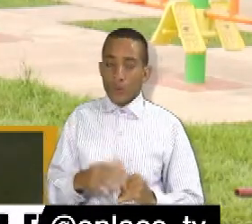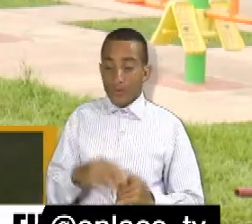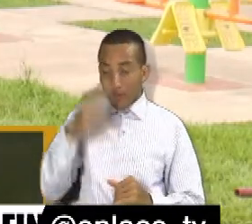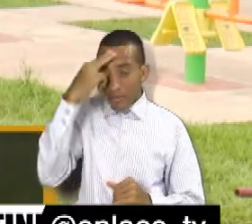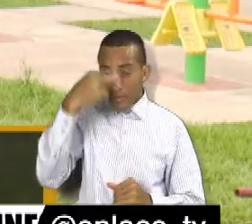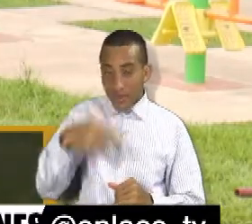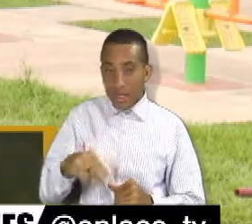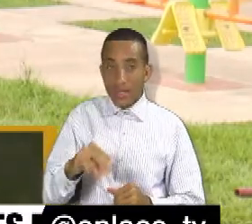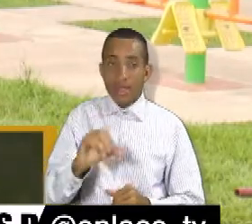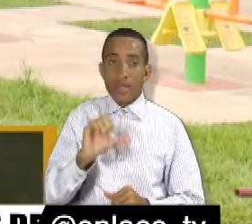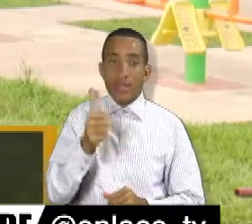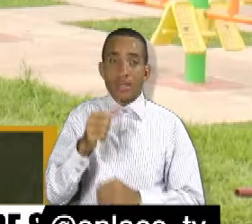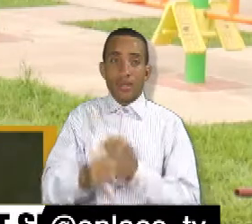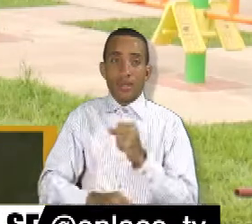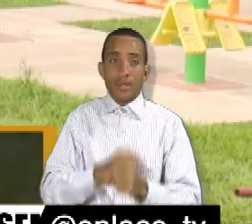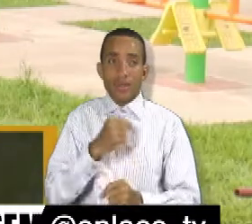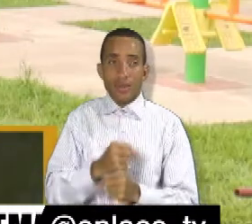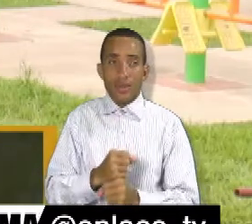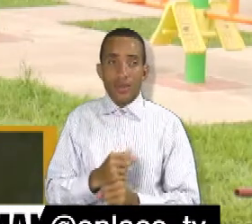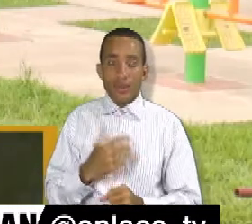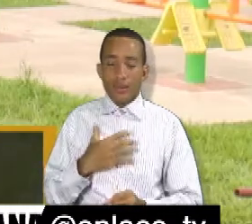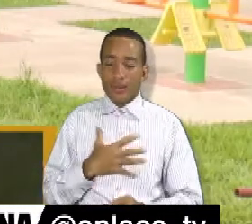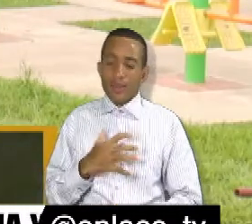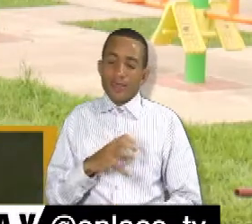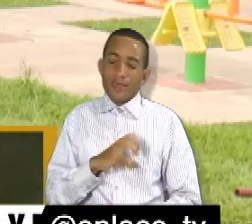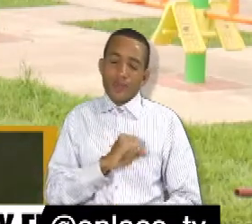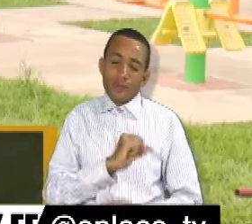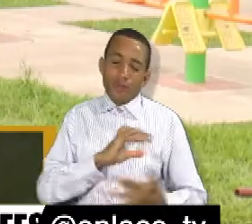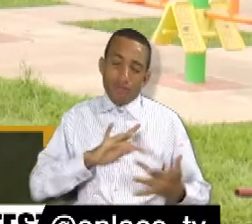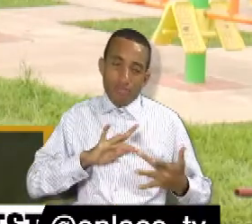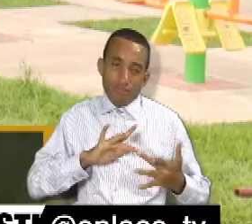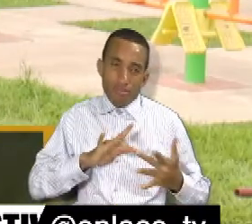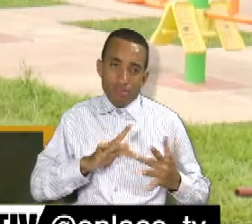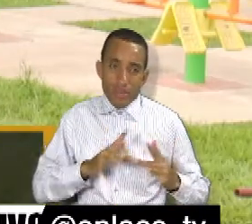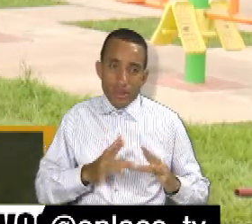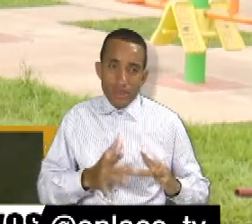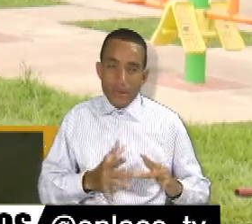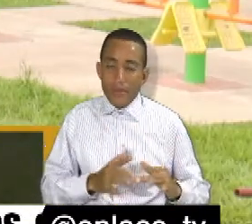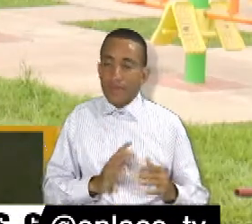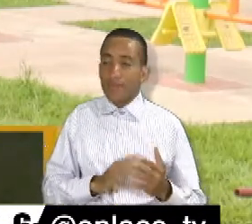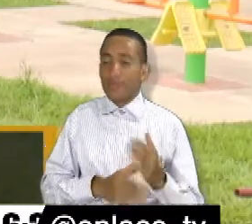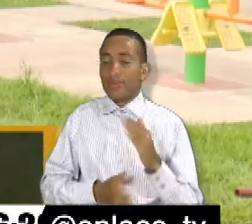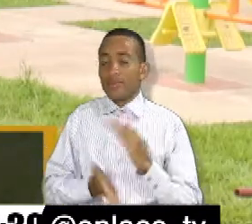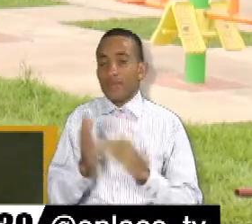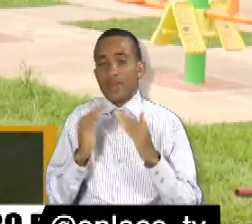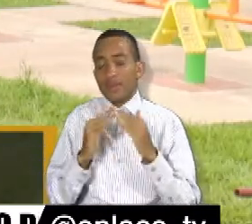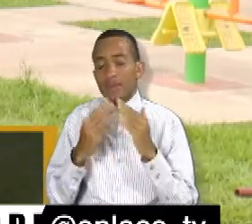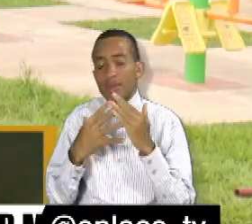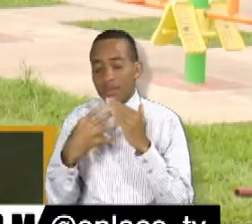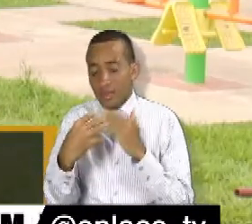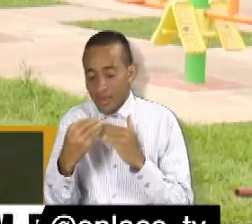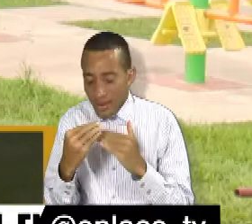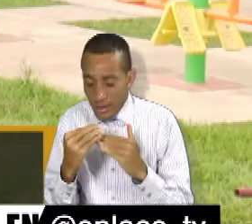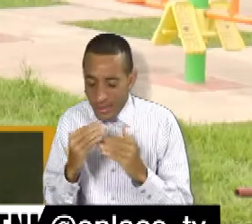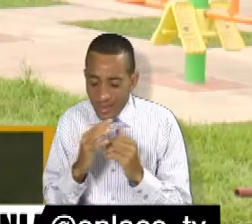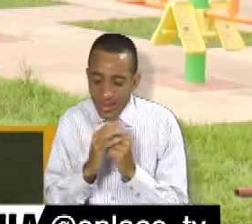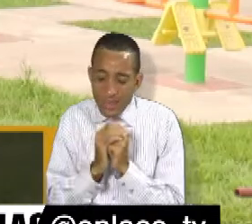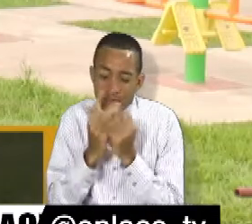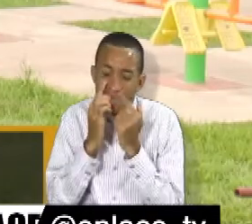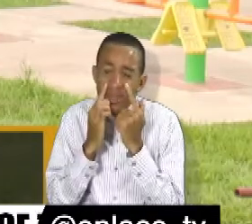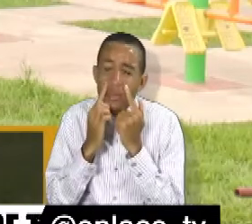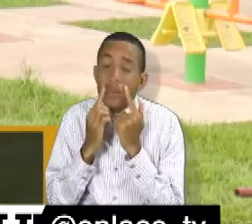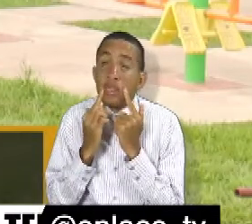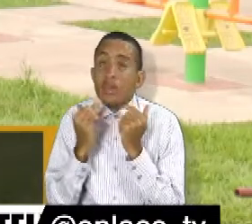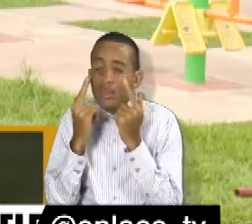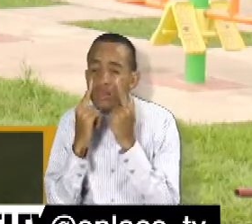añitos, 11 añitos, y quedé yo destrozado completamente, me fui al patio, lloraba completamente, y me arrodillé